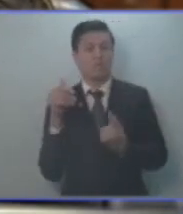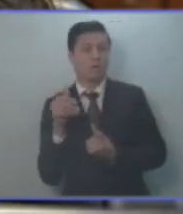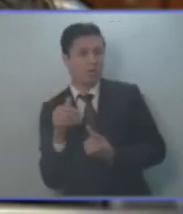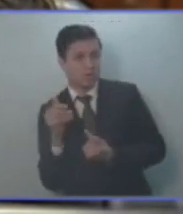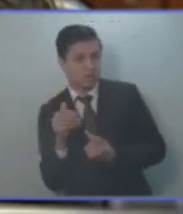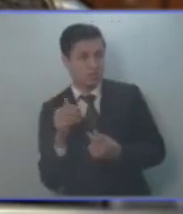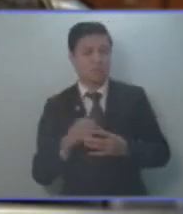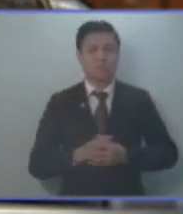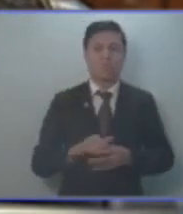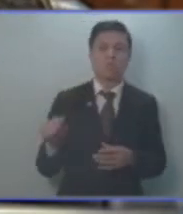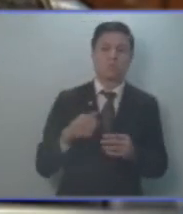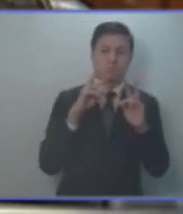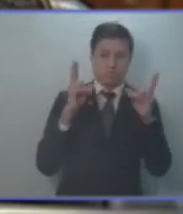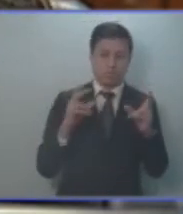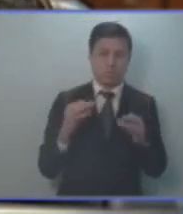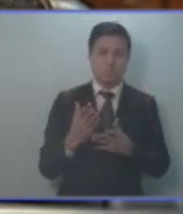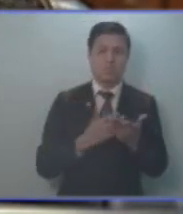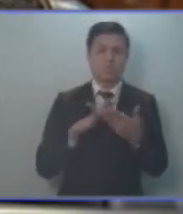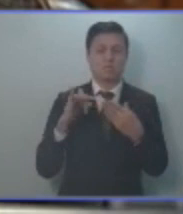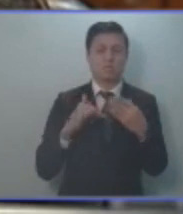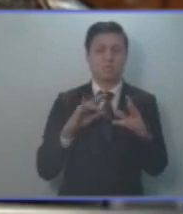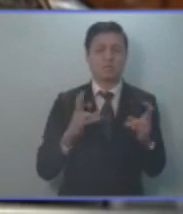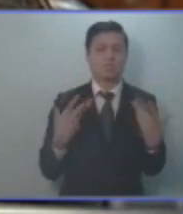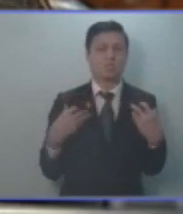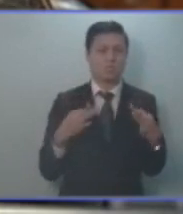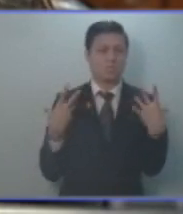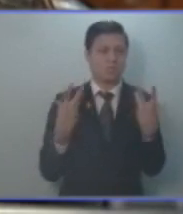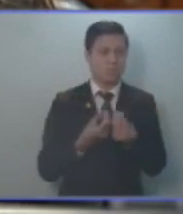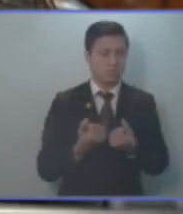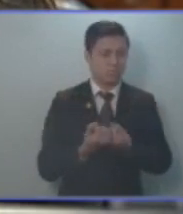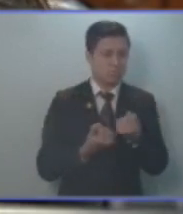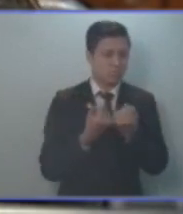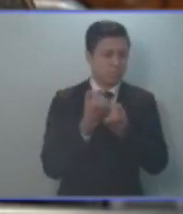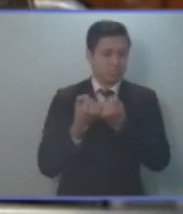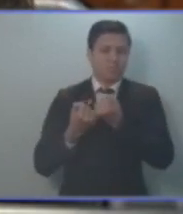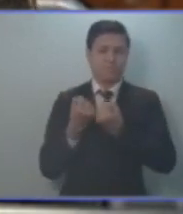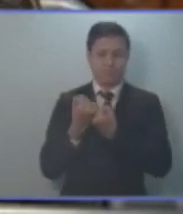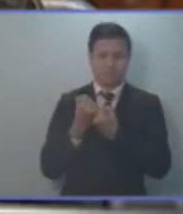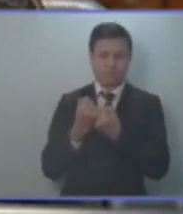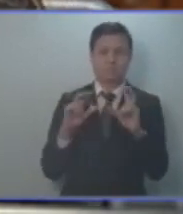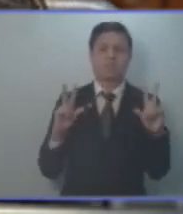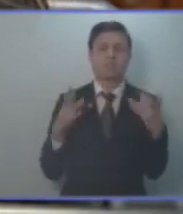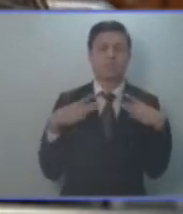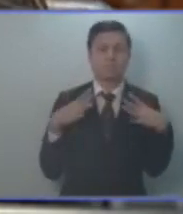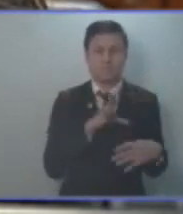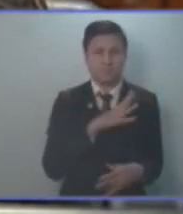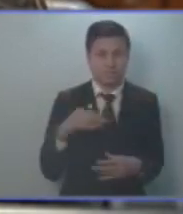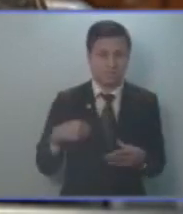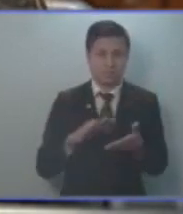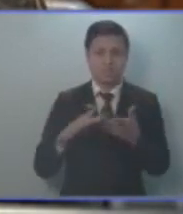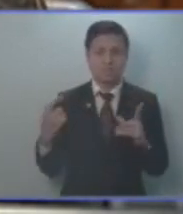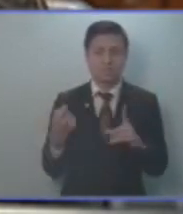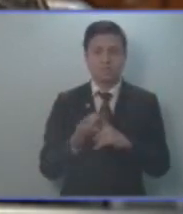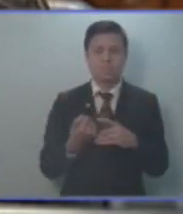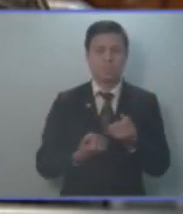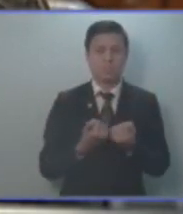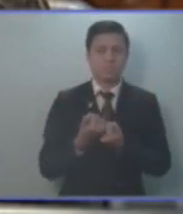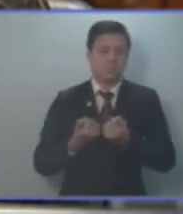y otros proyectos programas sociales contribuyen con la familia así como los subsidios